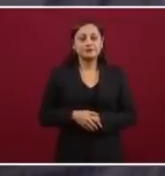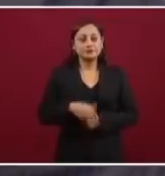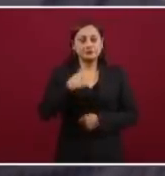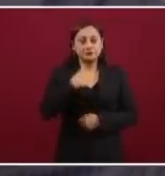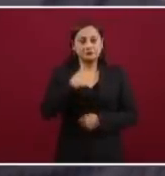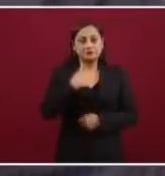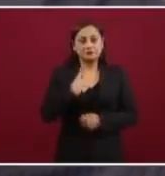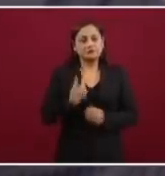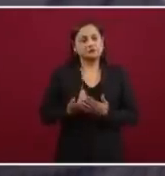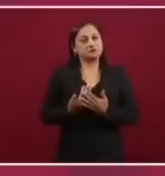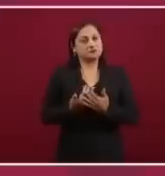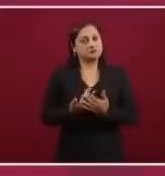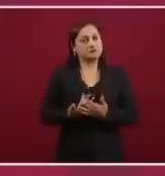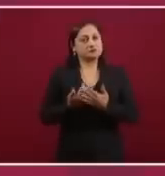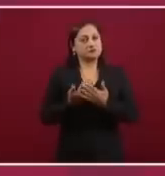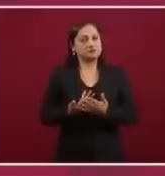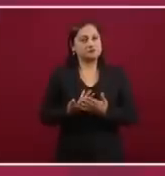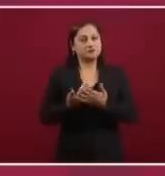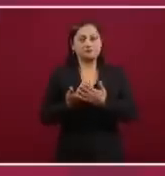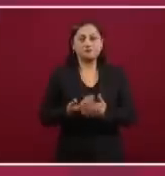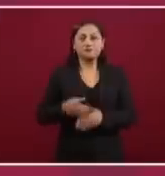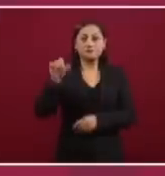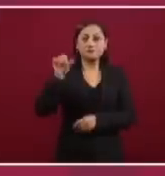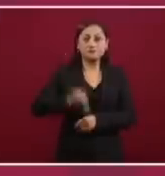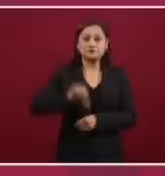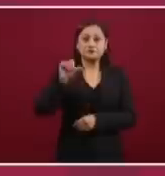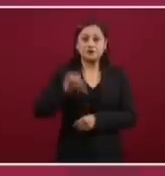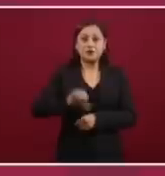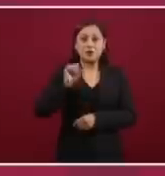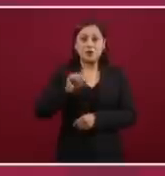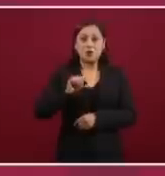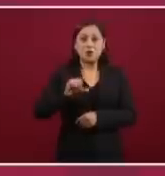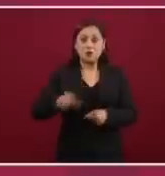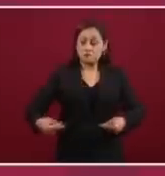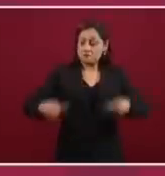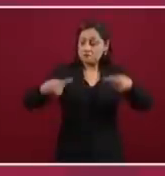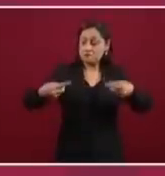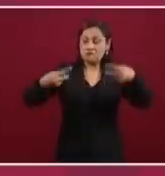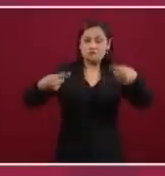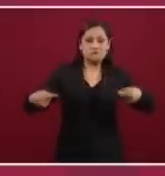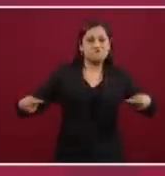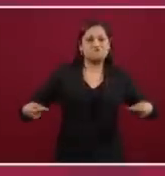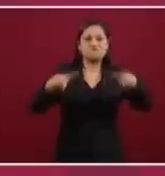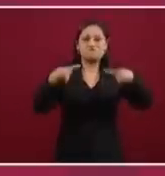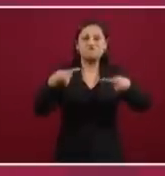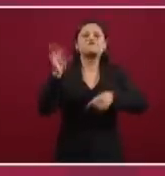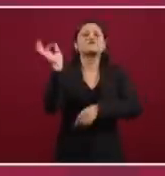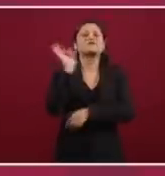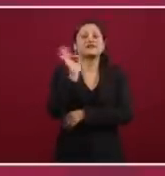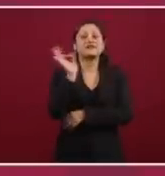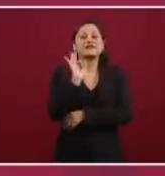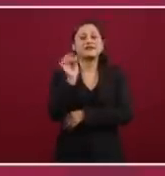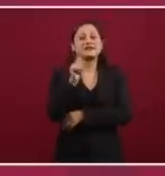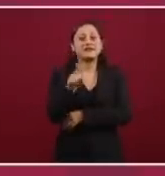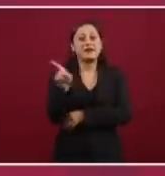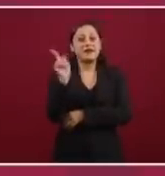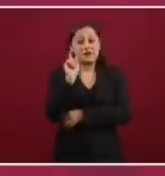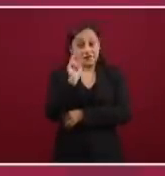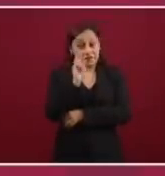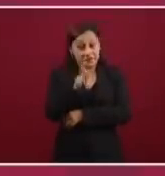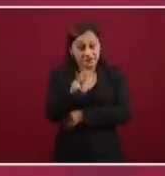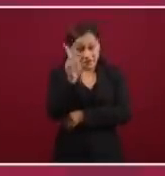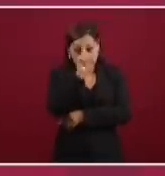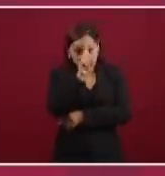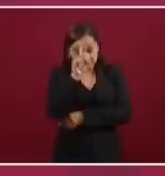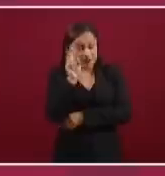esperando que hoy se empate la serie. Está muy buena, esa las recomiendo.